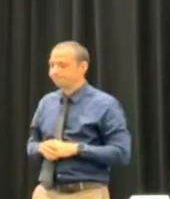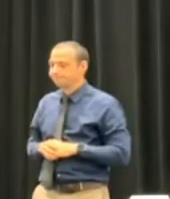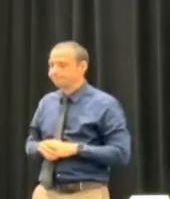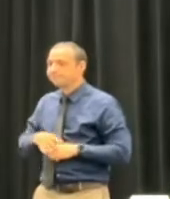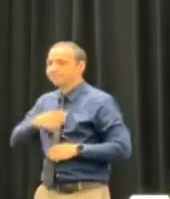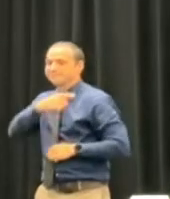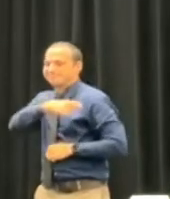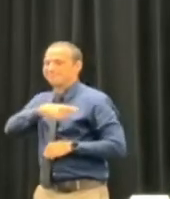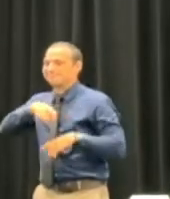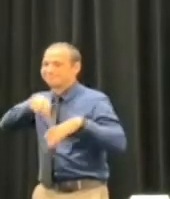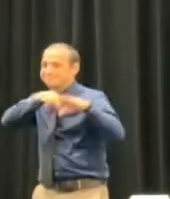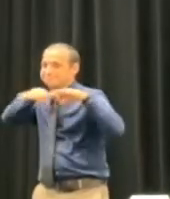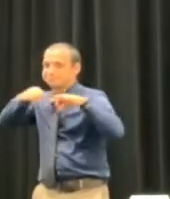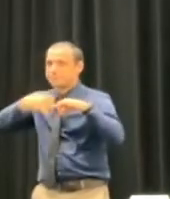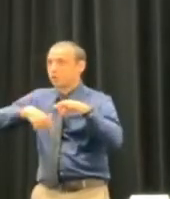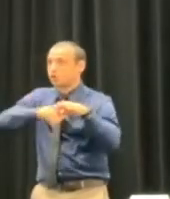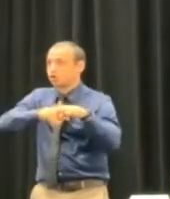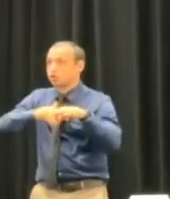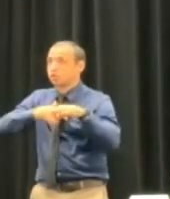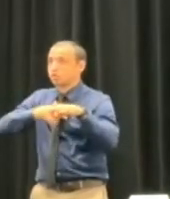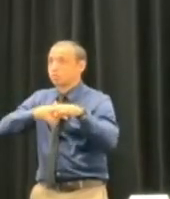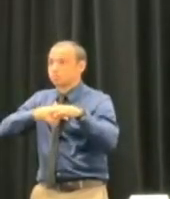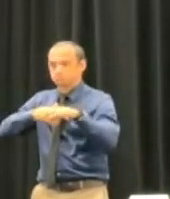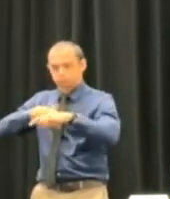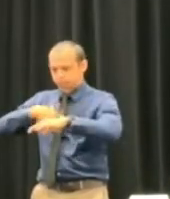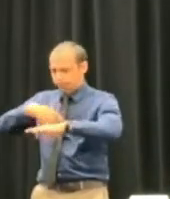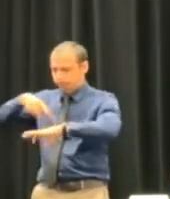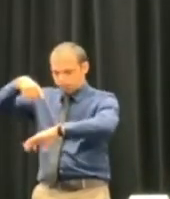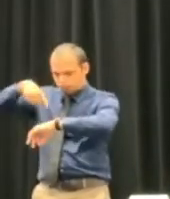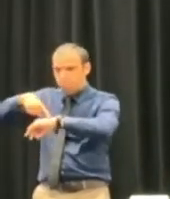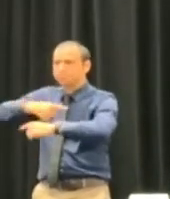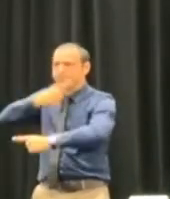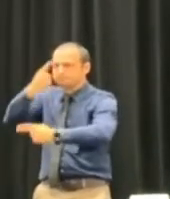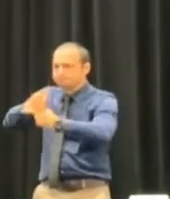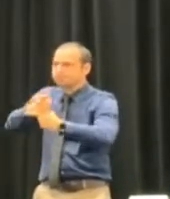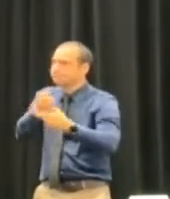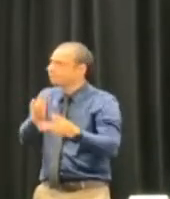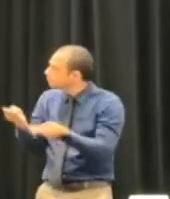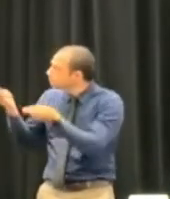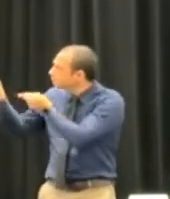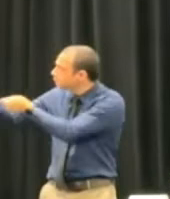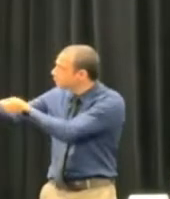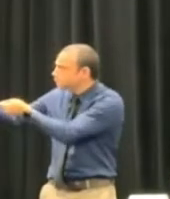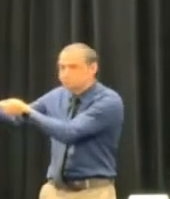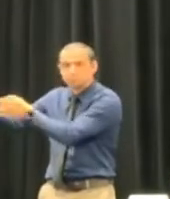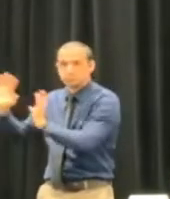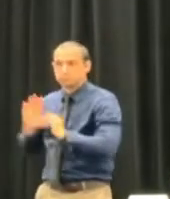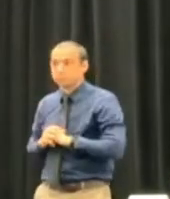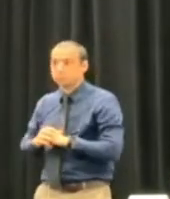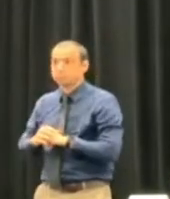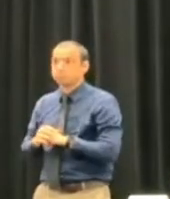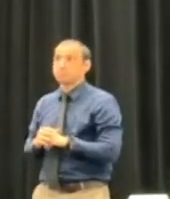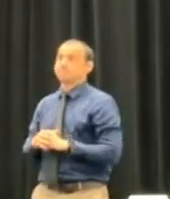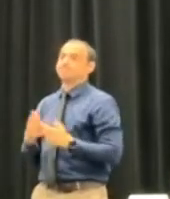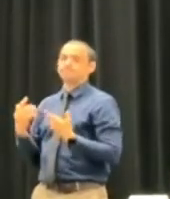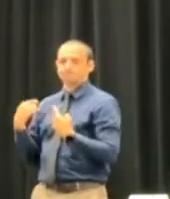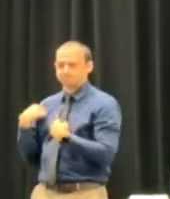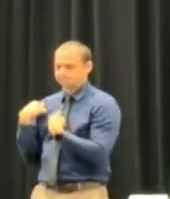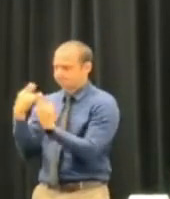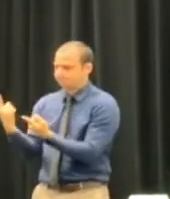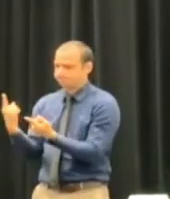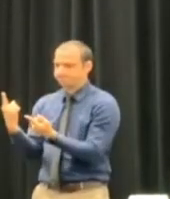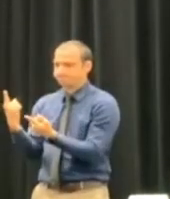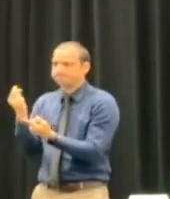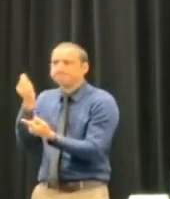nosotros entregamos a tiempo ese es el primer borrador y estamos desde entonces en conversaciones yo diría que